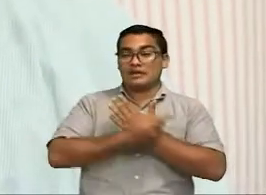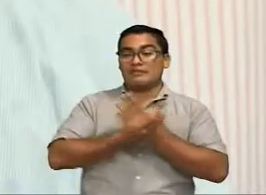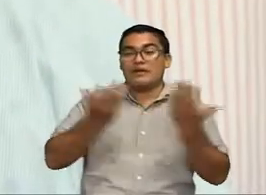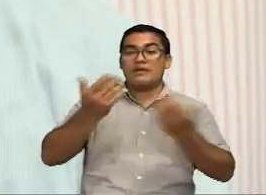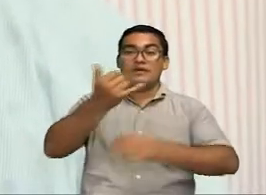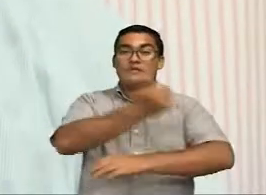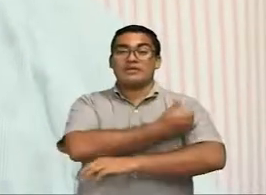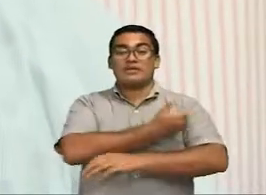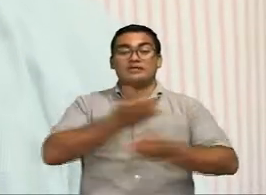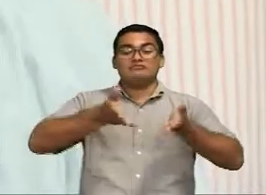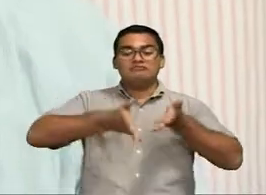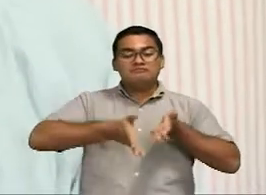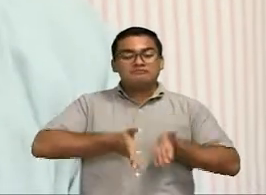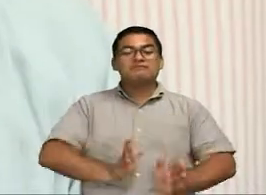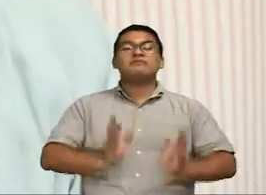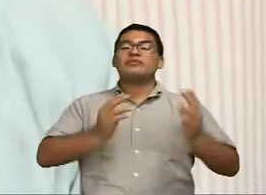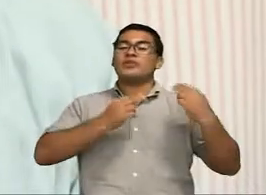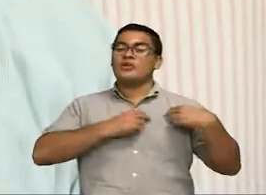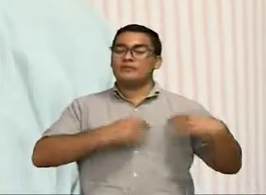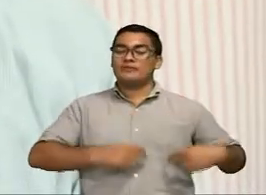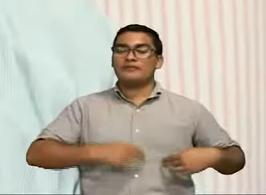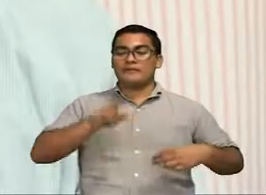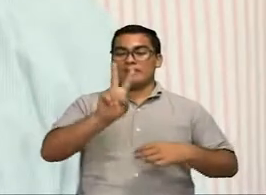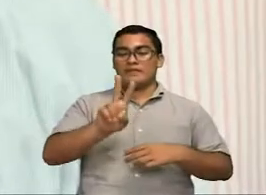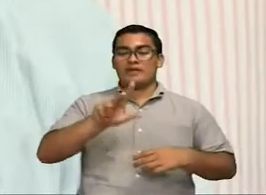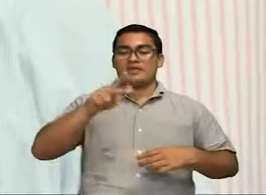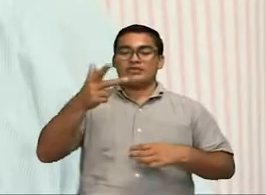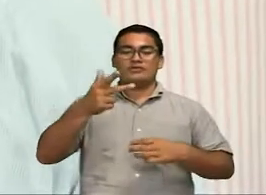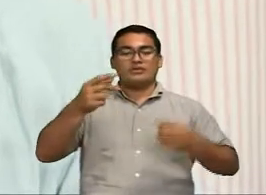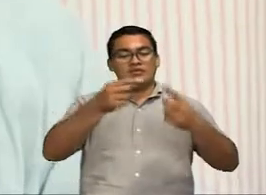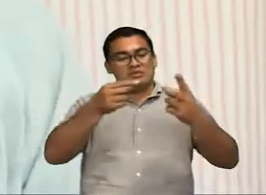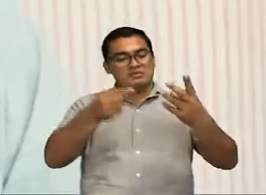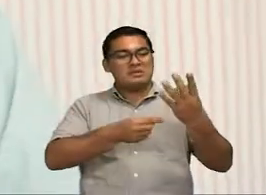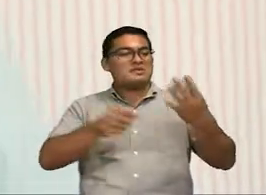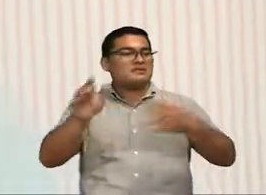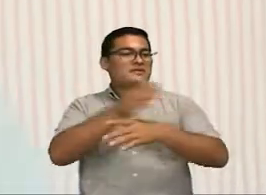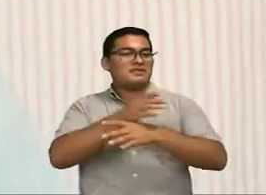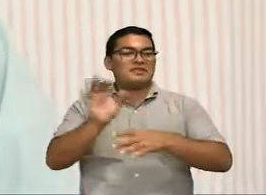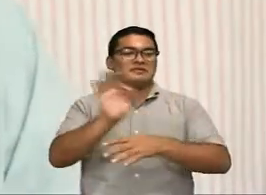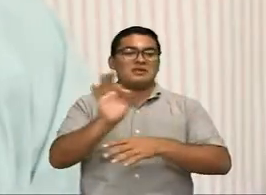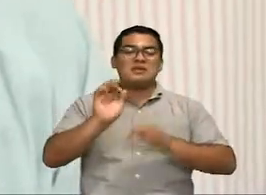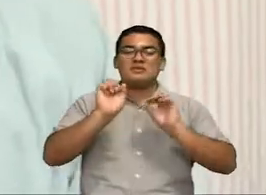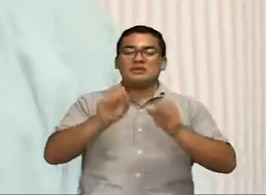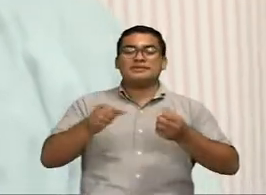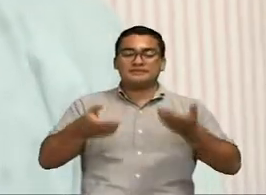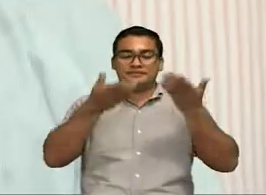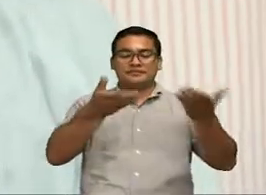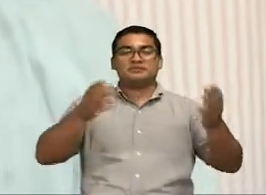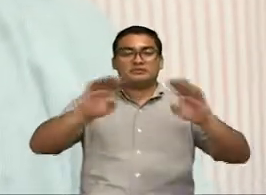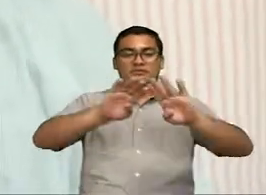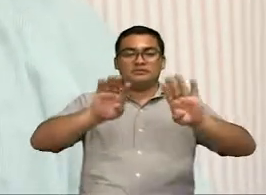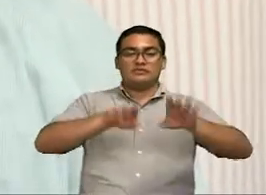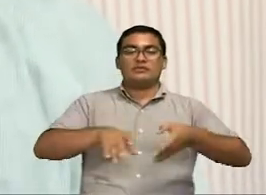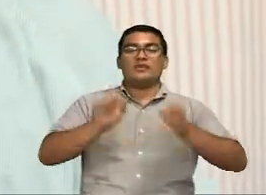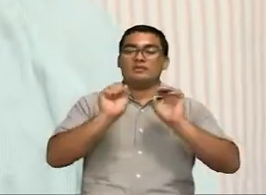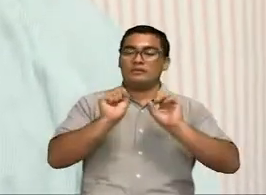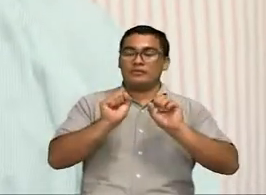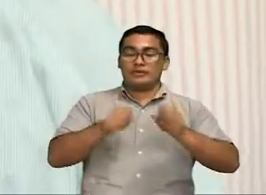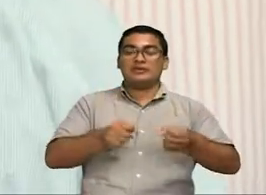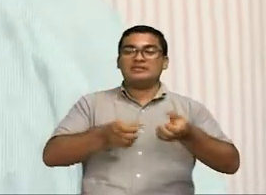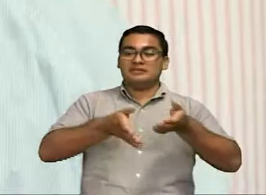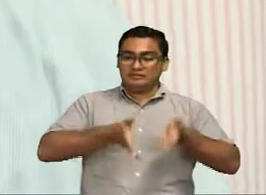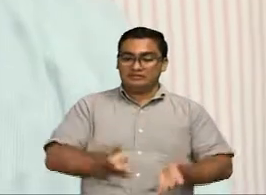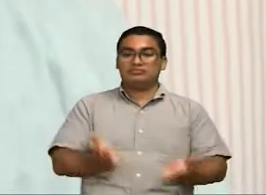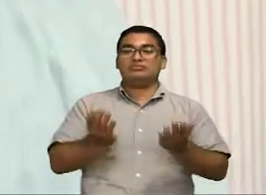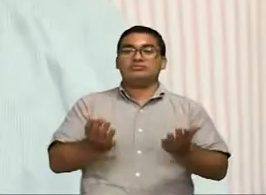parto más humanizado. 28 posiciones que se le brinda a las mujeres embarazadas para que puedan tener una